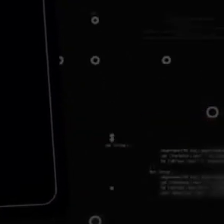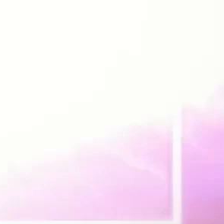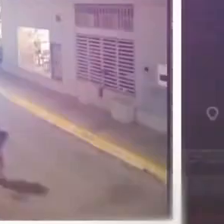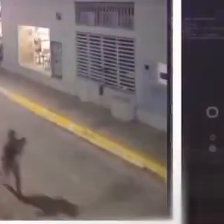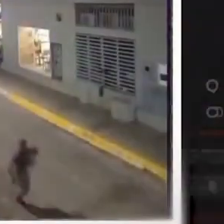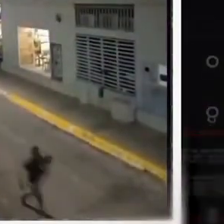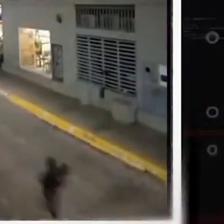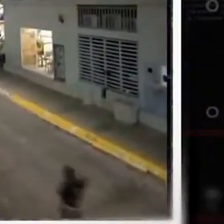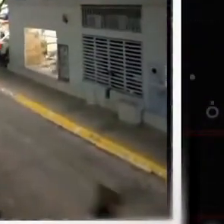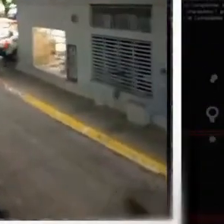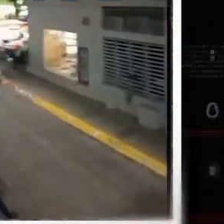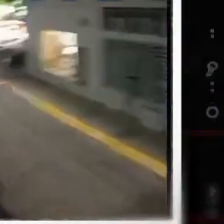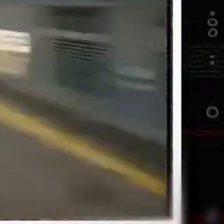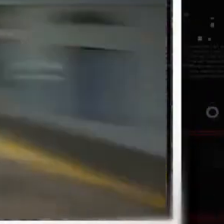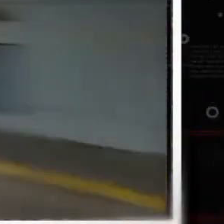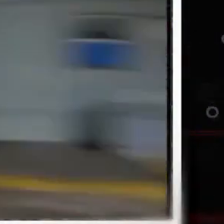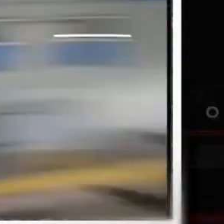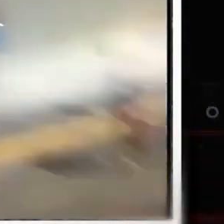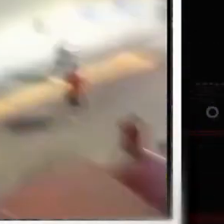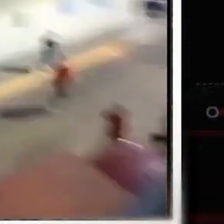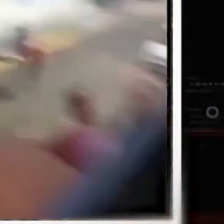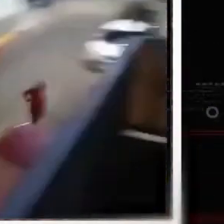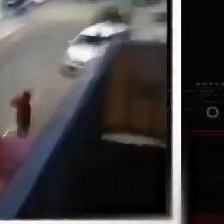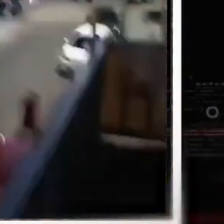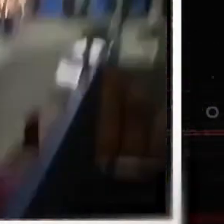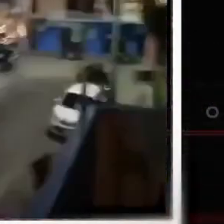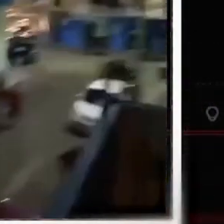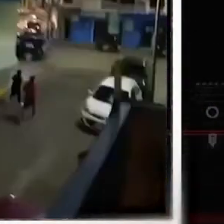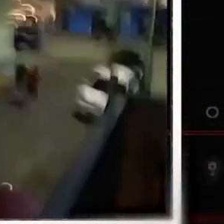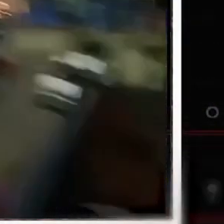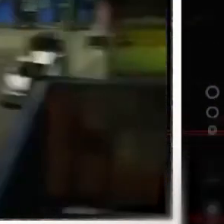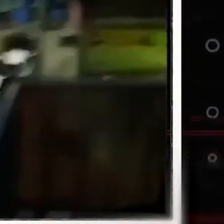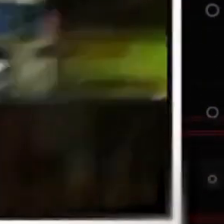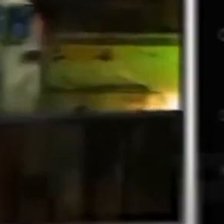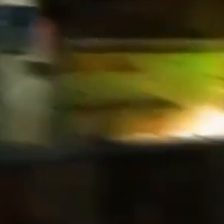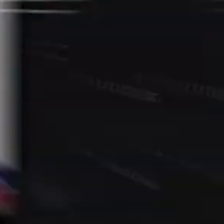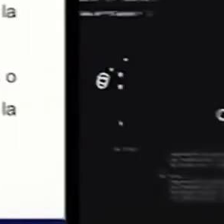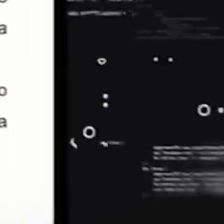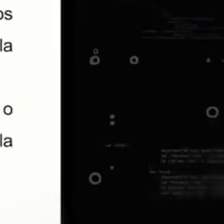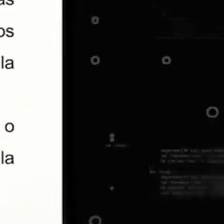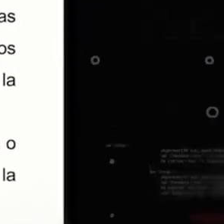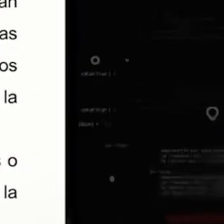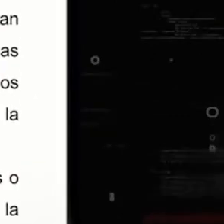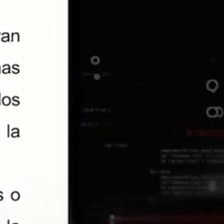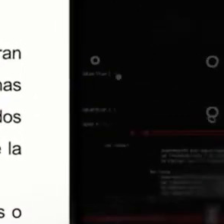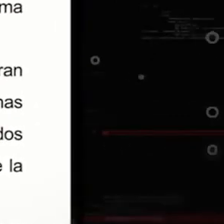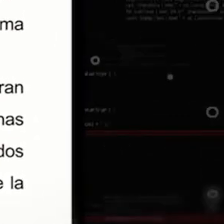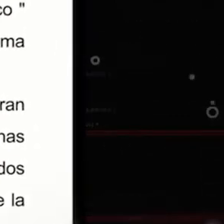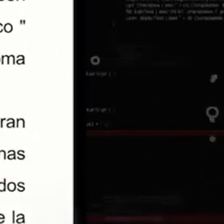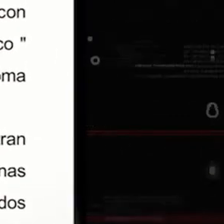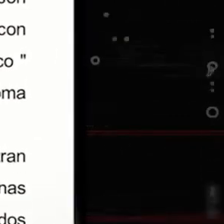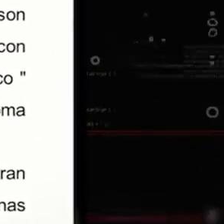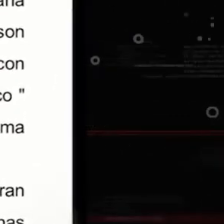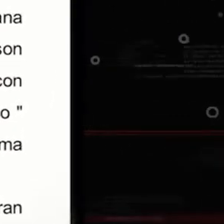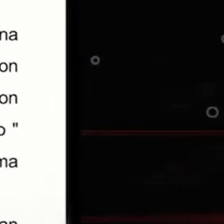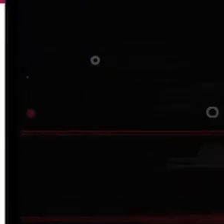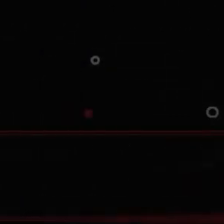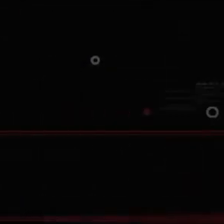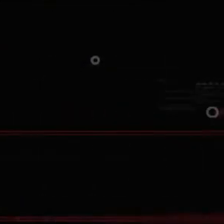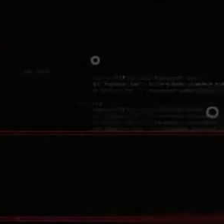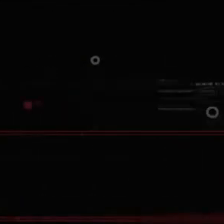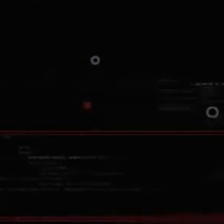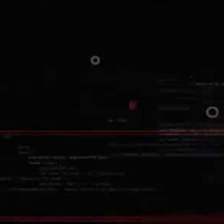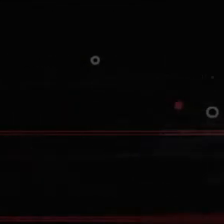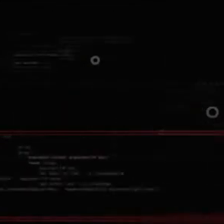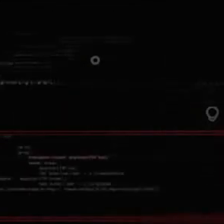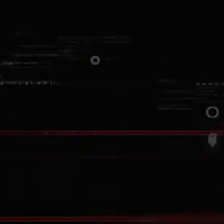refugiarse. La Secretaría de Seguridad y Protección Ciudadana de Tabasco informó que las presuntas detonaciones con arma de fuego